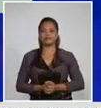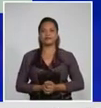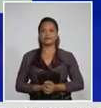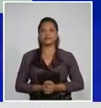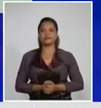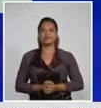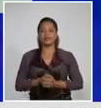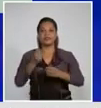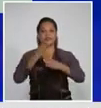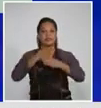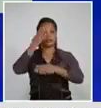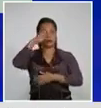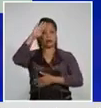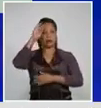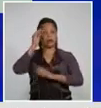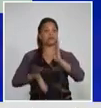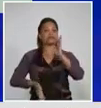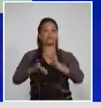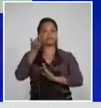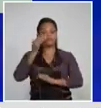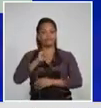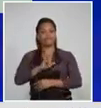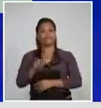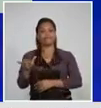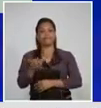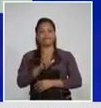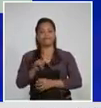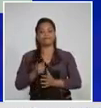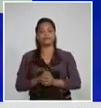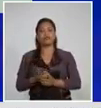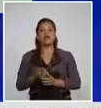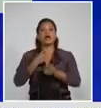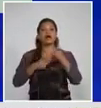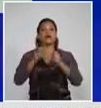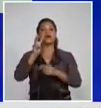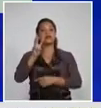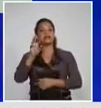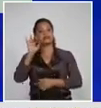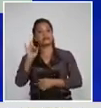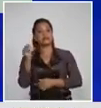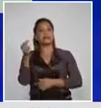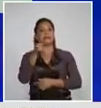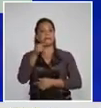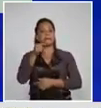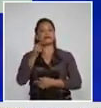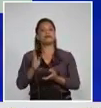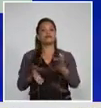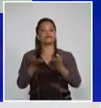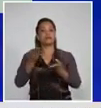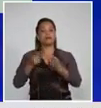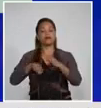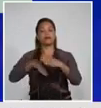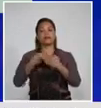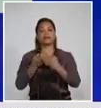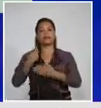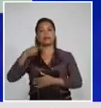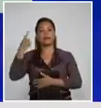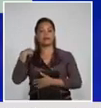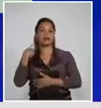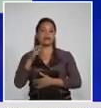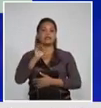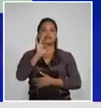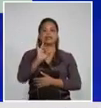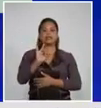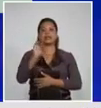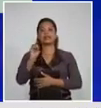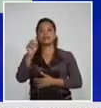Santiago todavía alta, aunque tú diagnosticó 37 casos menos que la jornada anterior, pero estamos hablando de 70